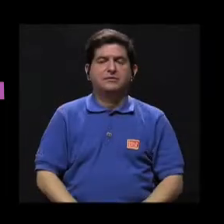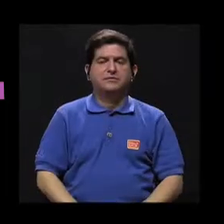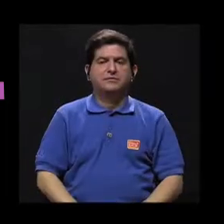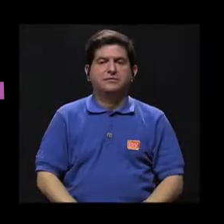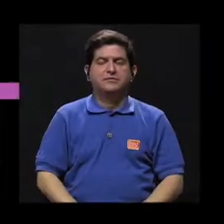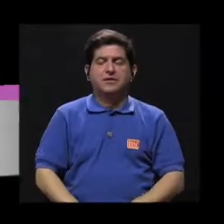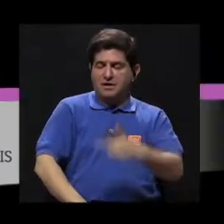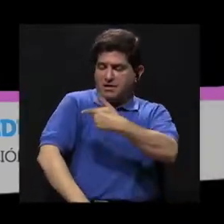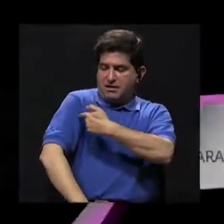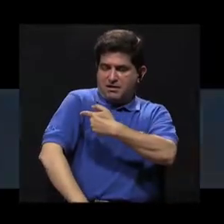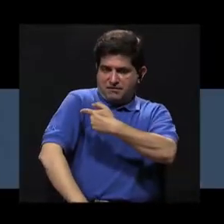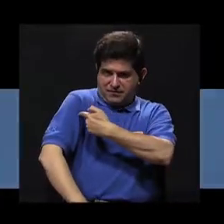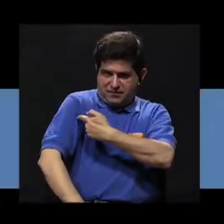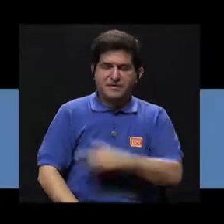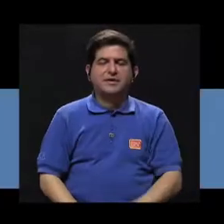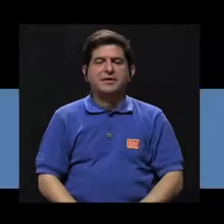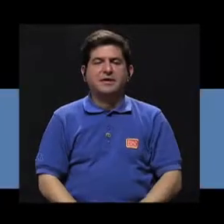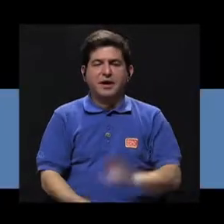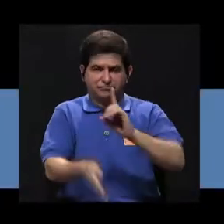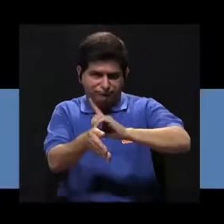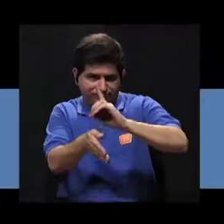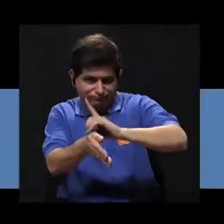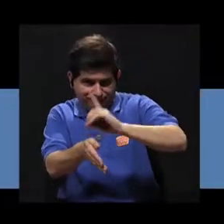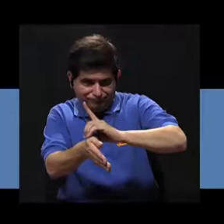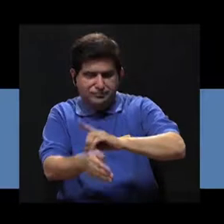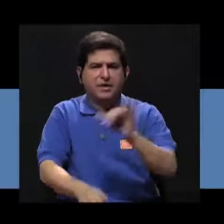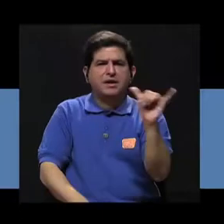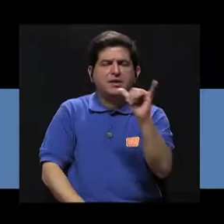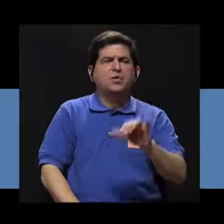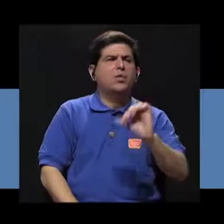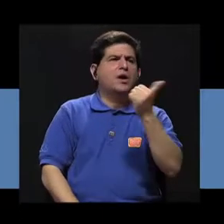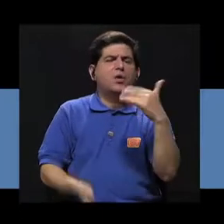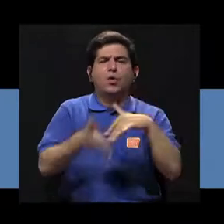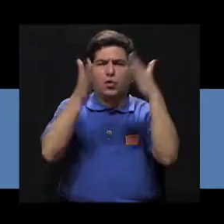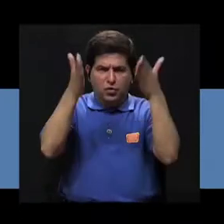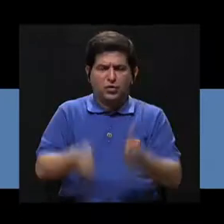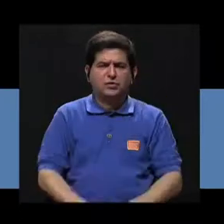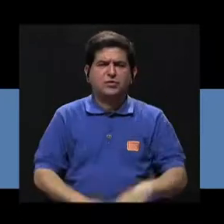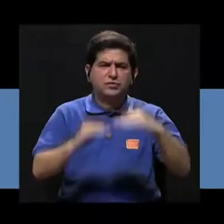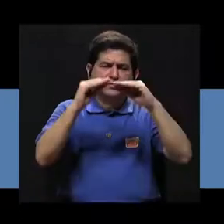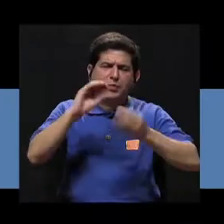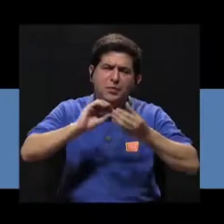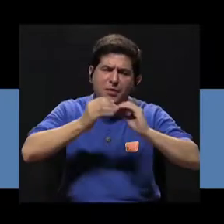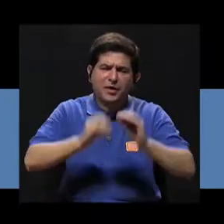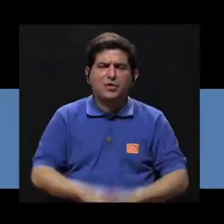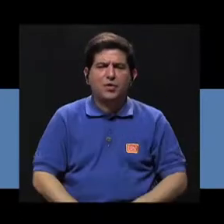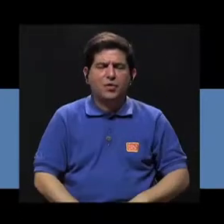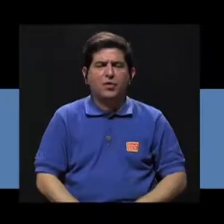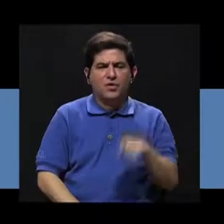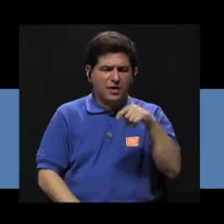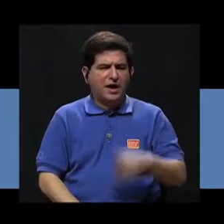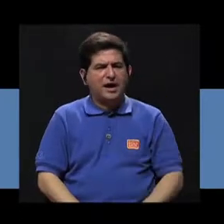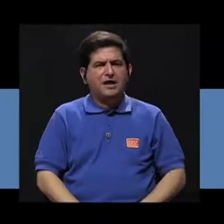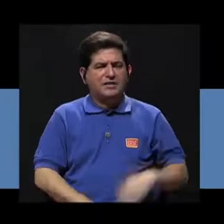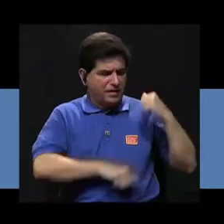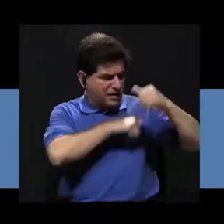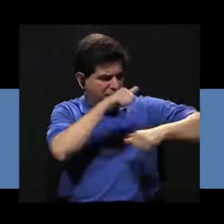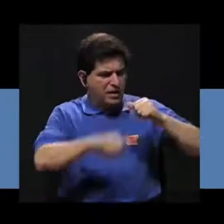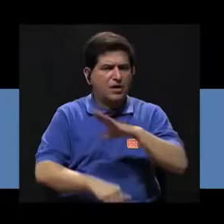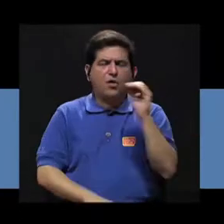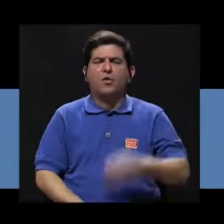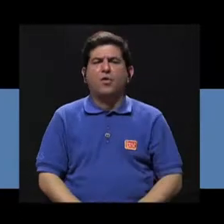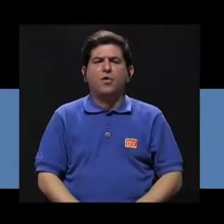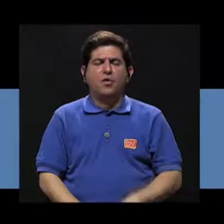en microbiología, enfermería, medicina, y también hay otros estudiantes en menor número como de antropología y